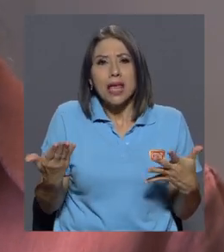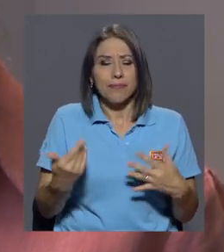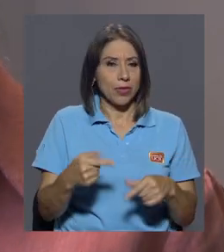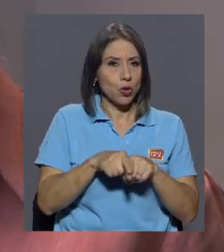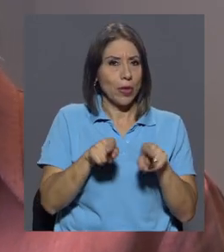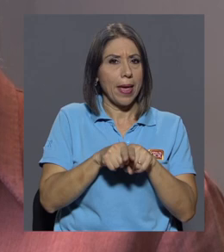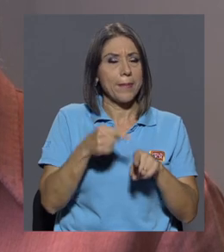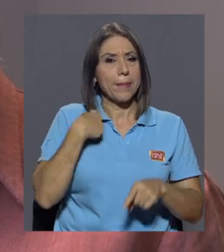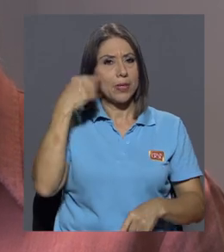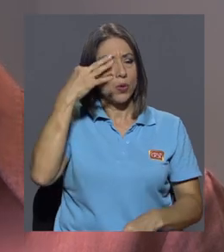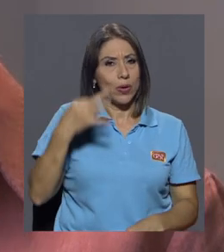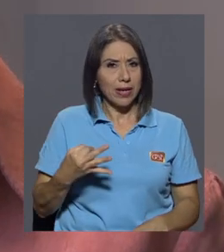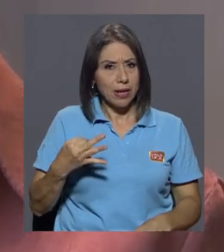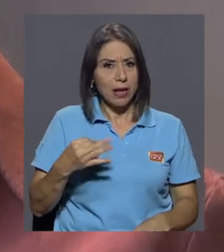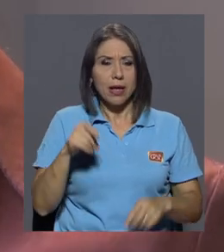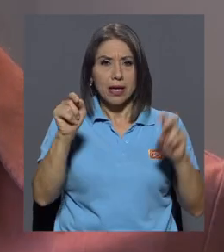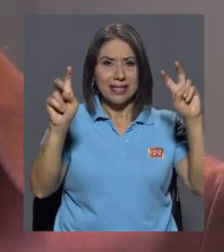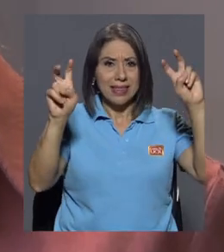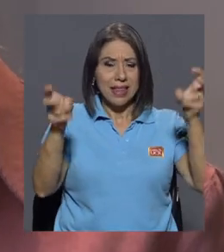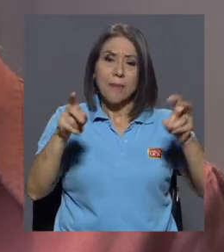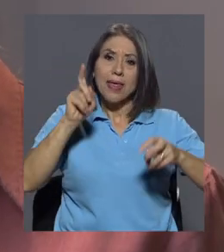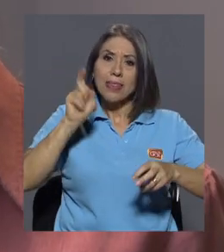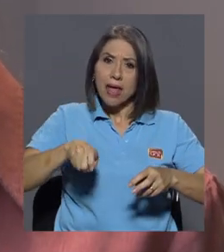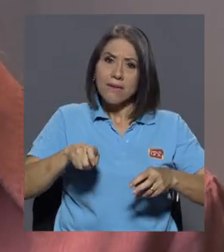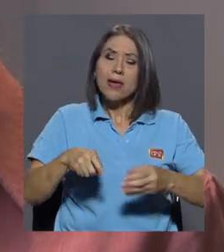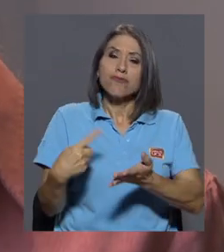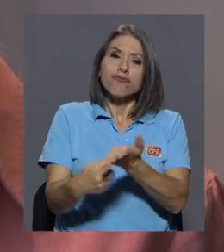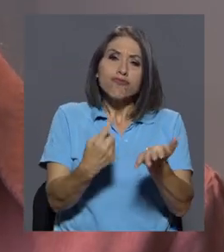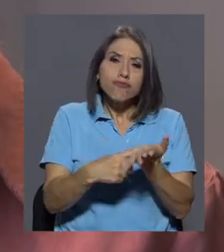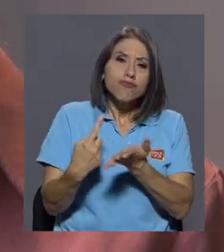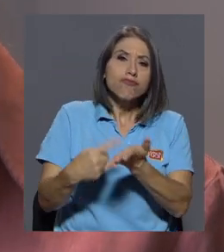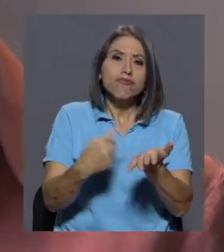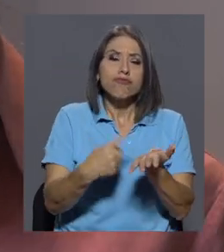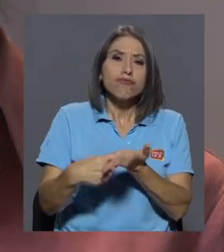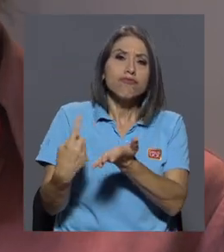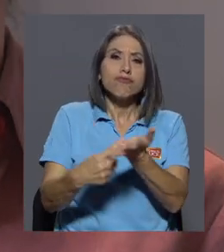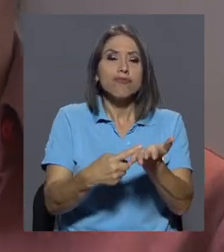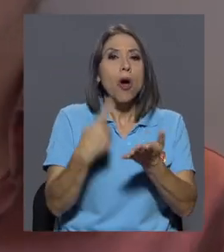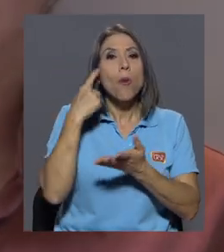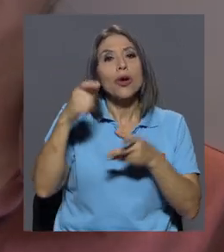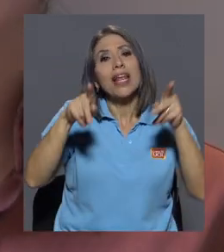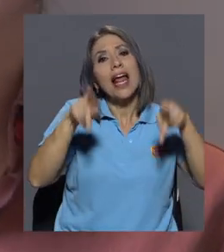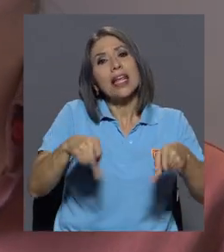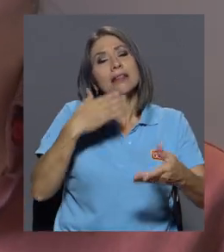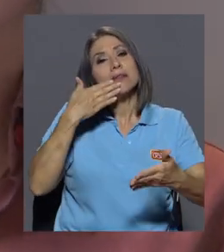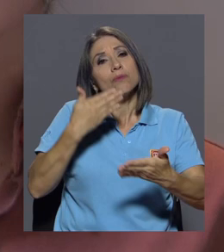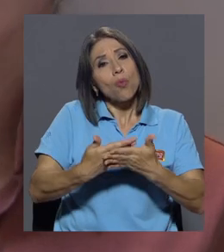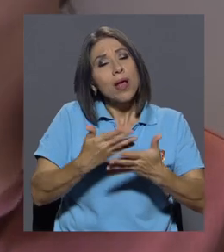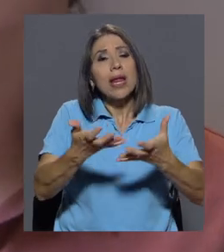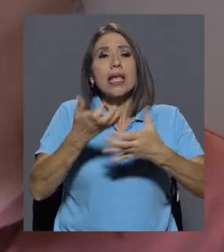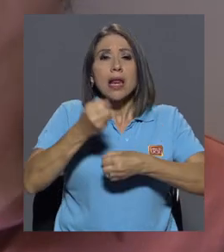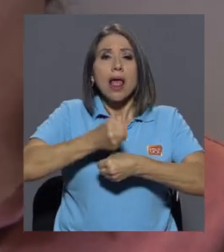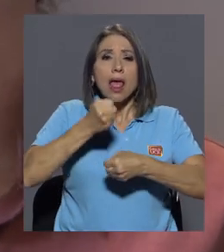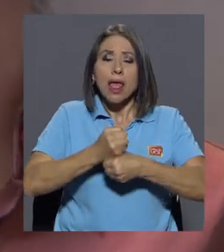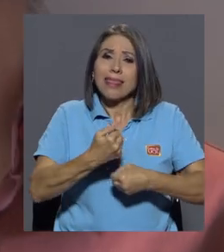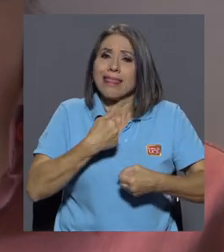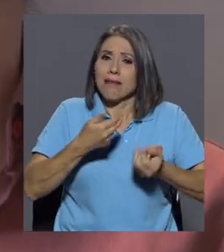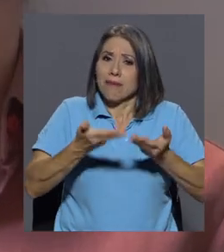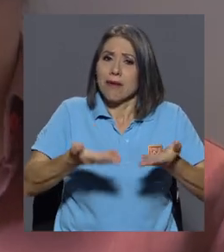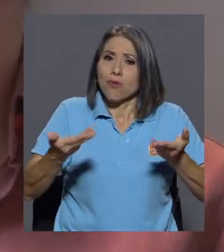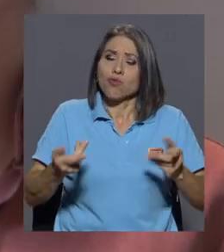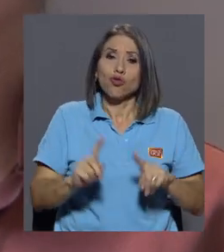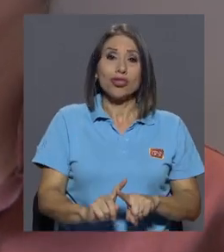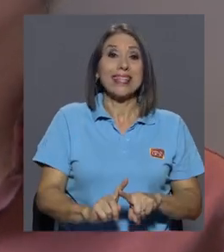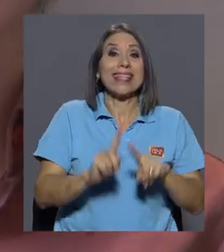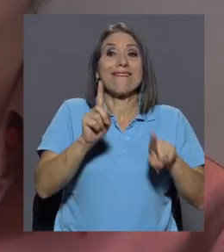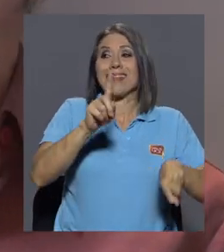creo también que es un tema que hay que poner sobre el tapete porque la gente es buena, quiere aportar, tiene recursos diferentes a los de